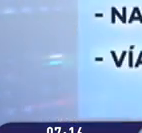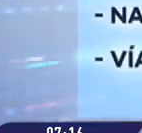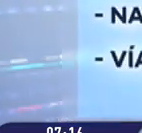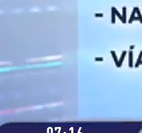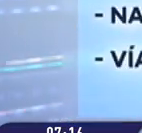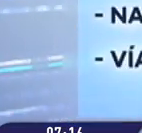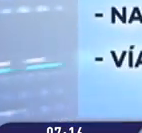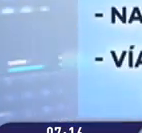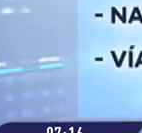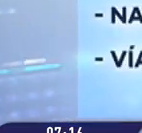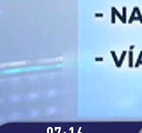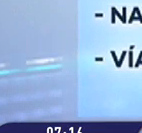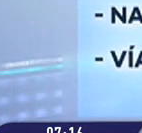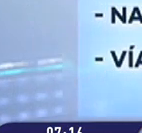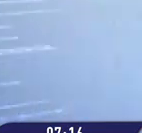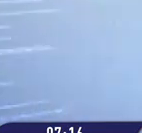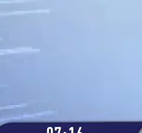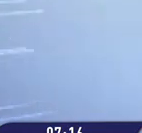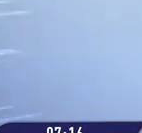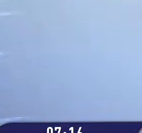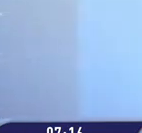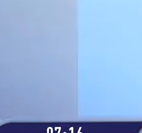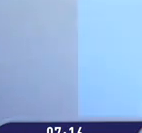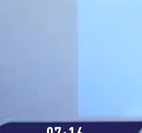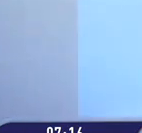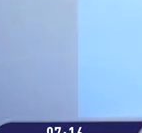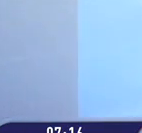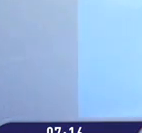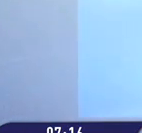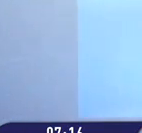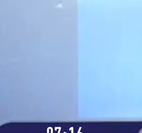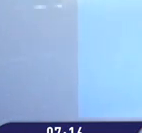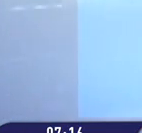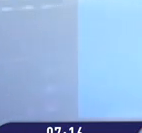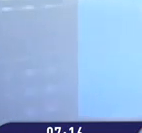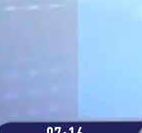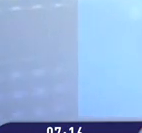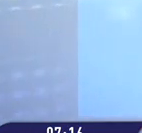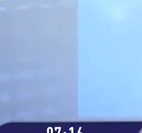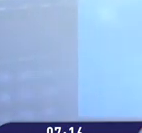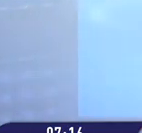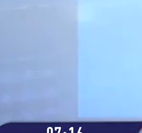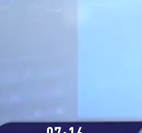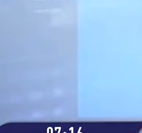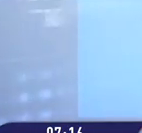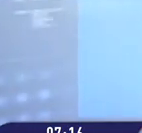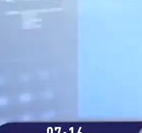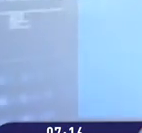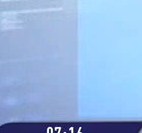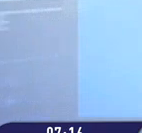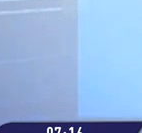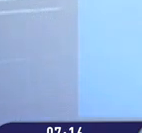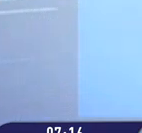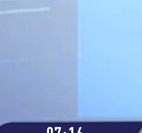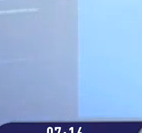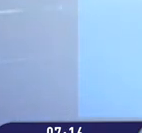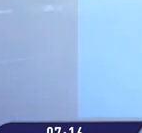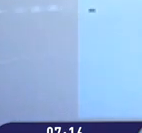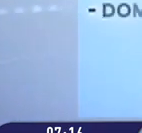Vía Daule, estaciones de Metrovía, Florida Norte, Carlos Julio Arosemena, Avenida